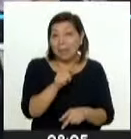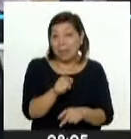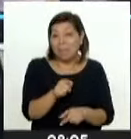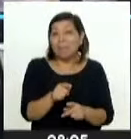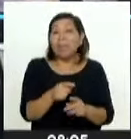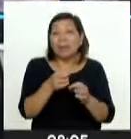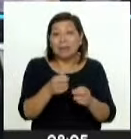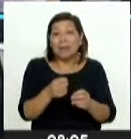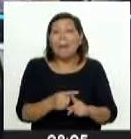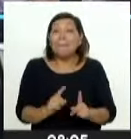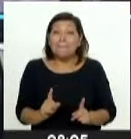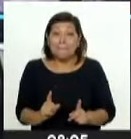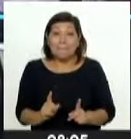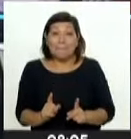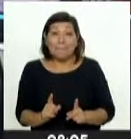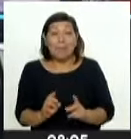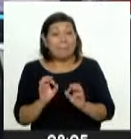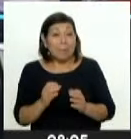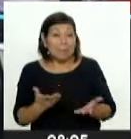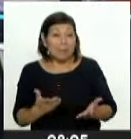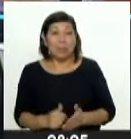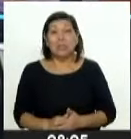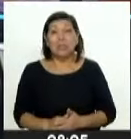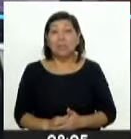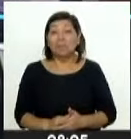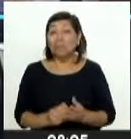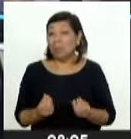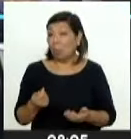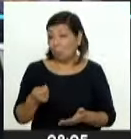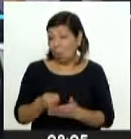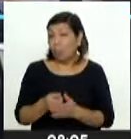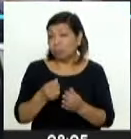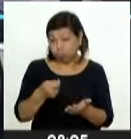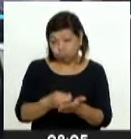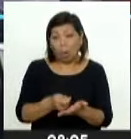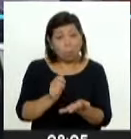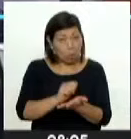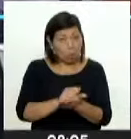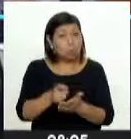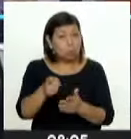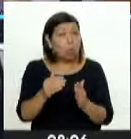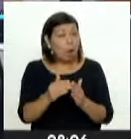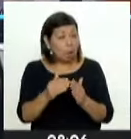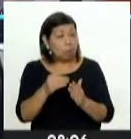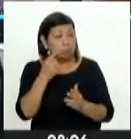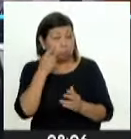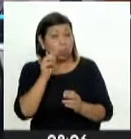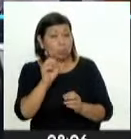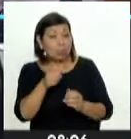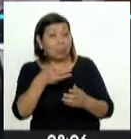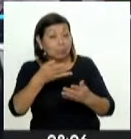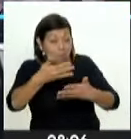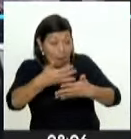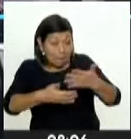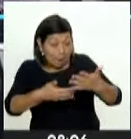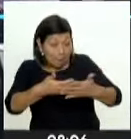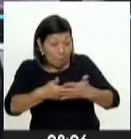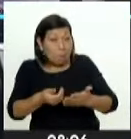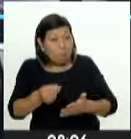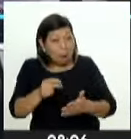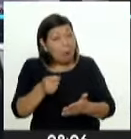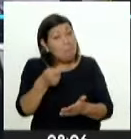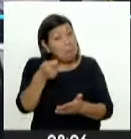más seguro esta persona, es mucho menos riesgosa, ¿no? Porque tiene un ingreso fijo, porque tiene una casa conocida y porque tiene un